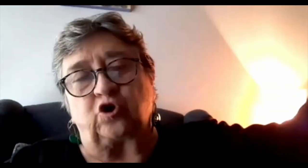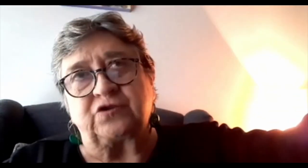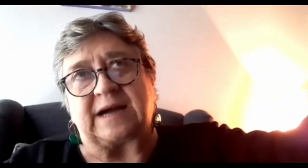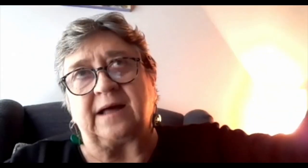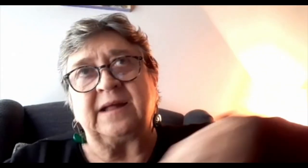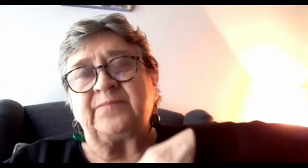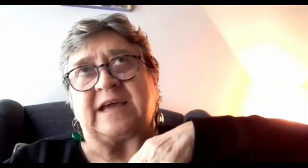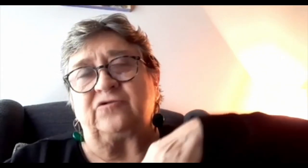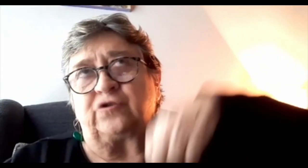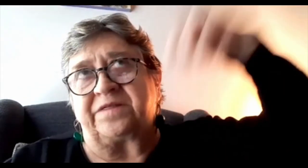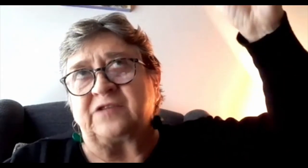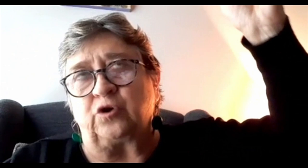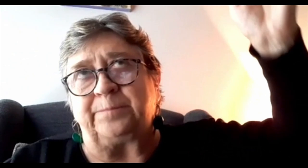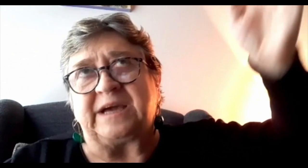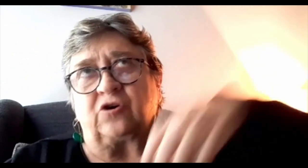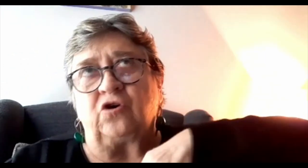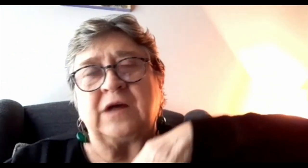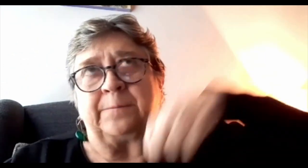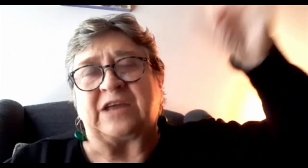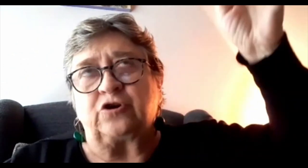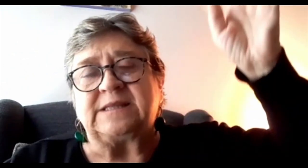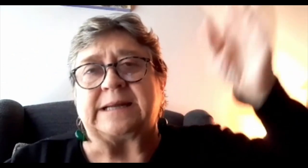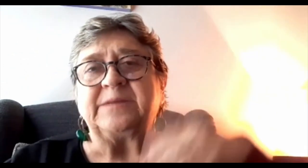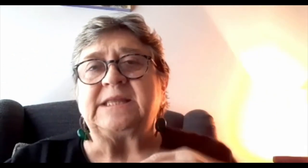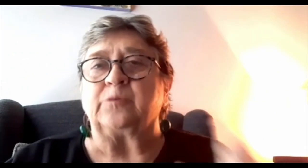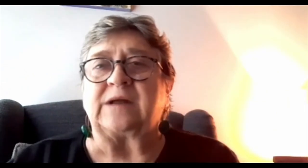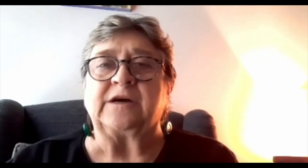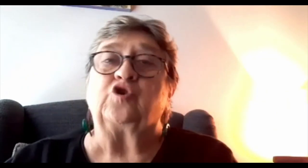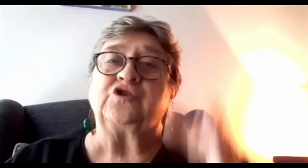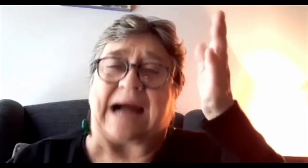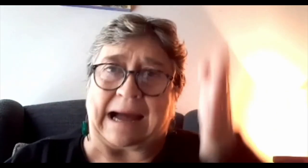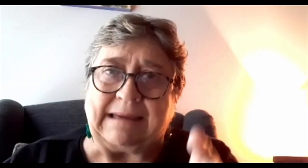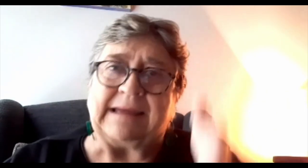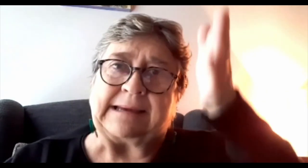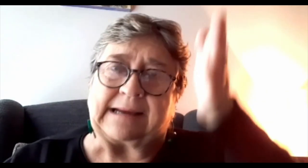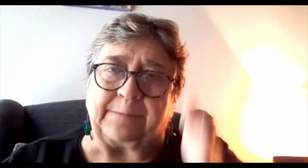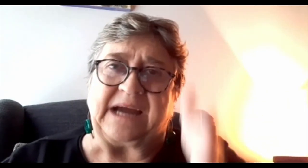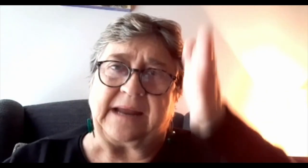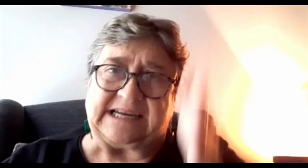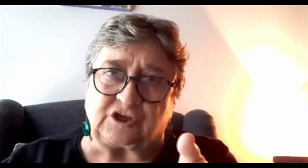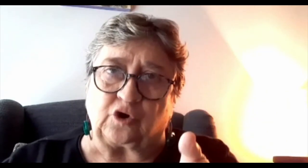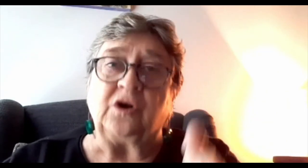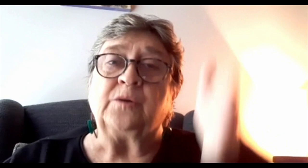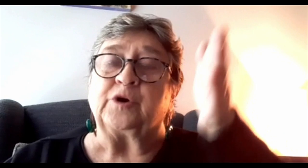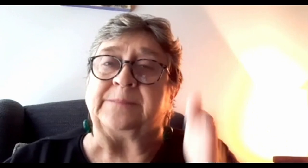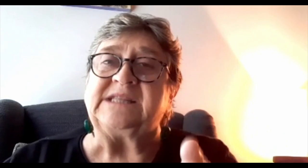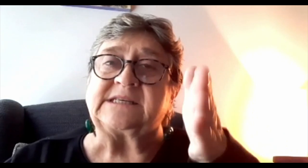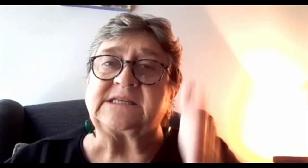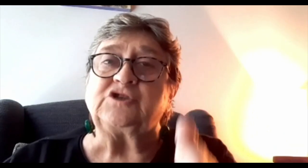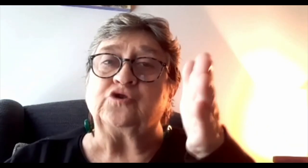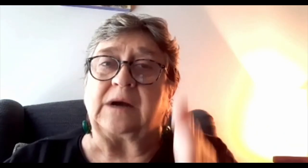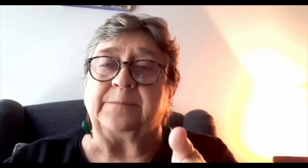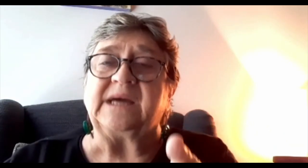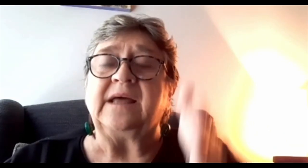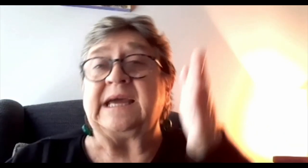terrorista en contra de 100 y pico mayoritariamente que votan en contra. Hay que cambiar eso, porque mientras